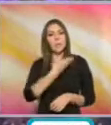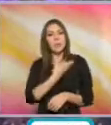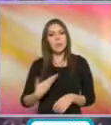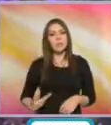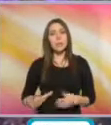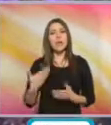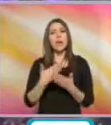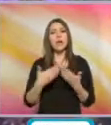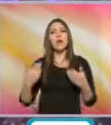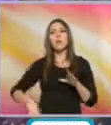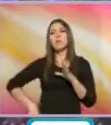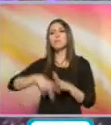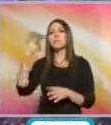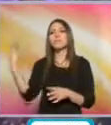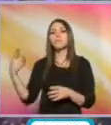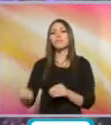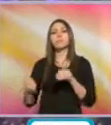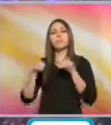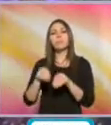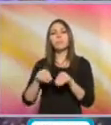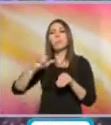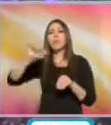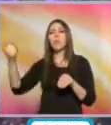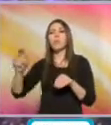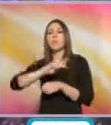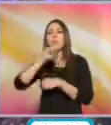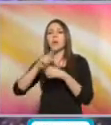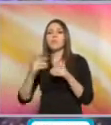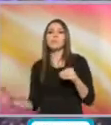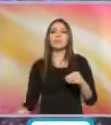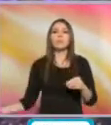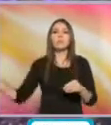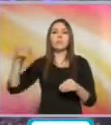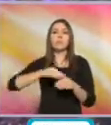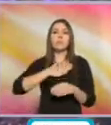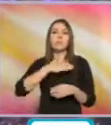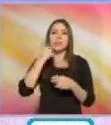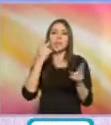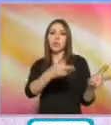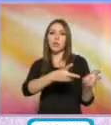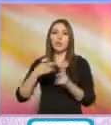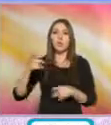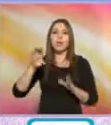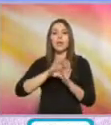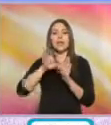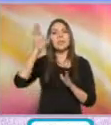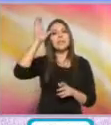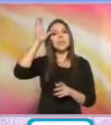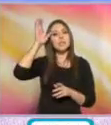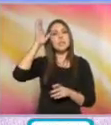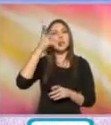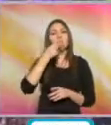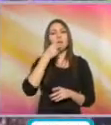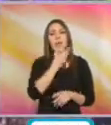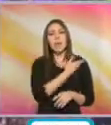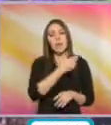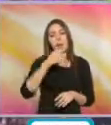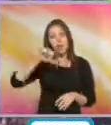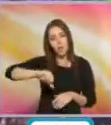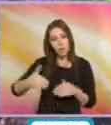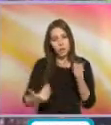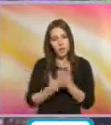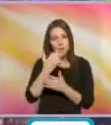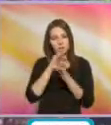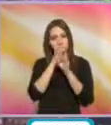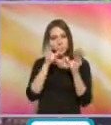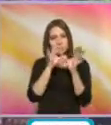espacio vacío para otros países que pudieran tomar este liderazgo. Uno de ellos es China, que justamente hoy en la mañana declaró su primer ministro, el presidente de China,